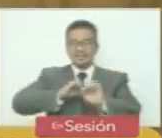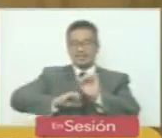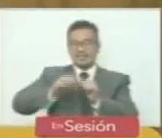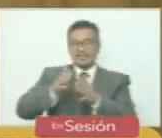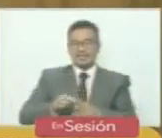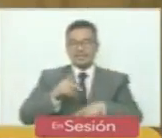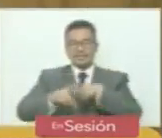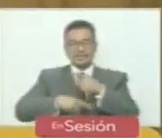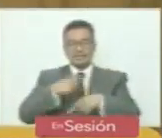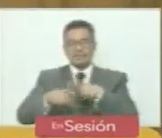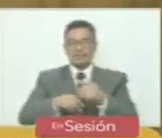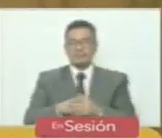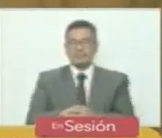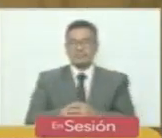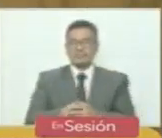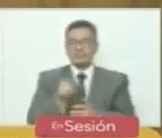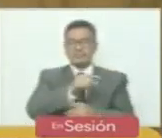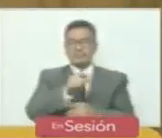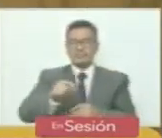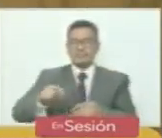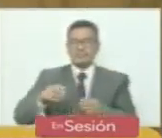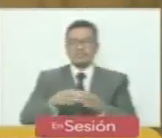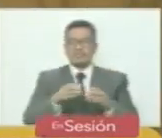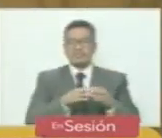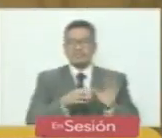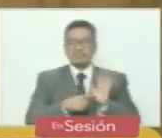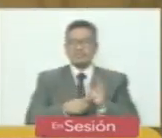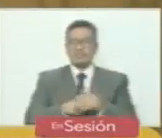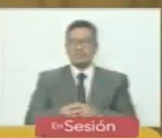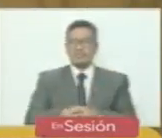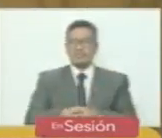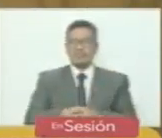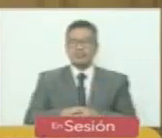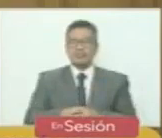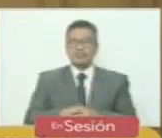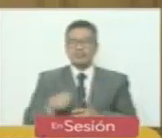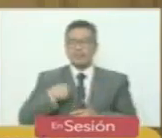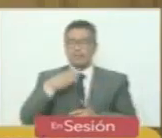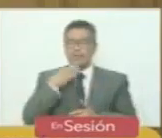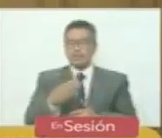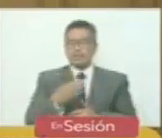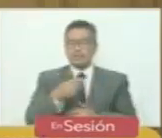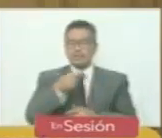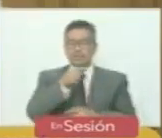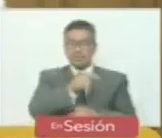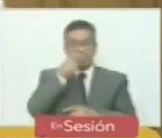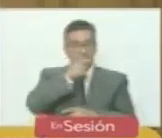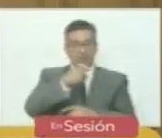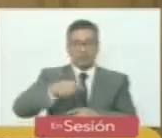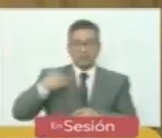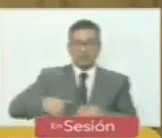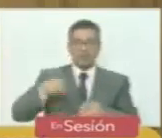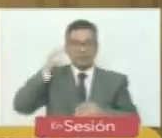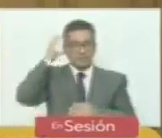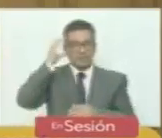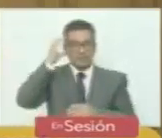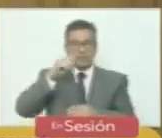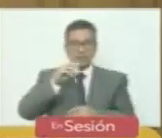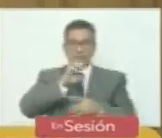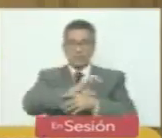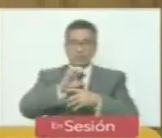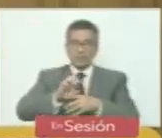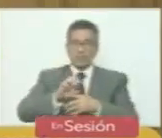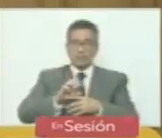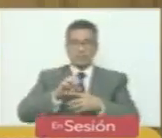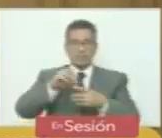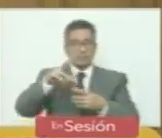debido proceso de los ciudadanos en territorio extranjero. Le solicitamos al pueblo argentino consciente y ético el cese